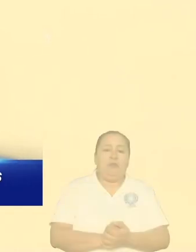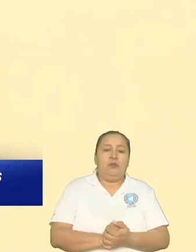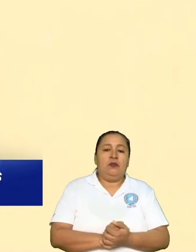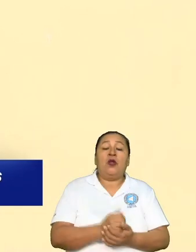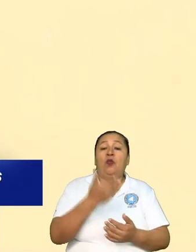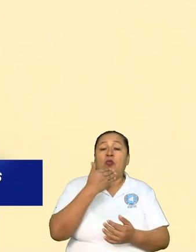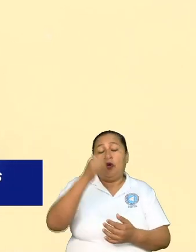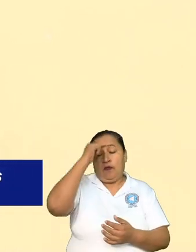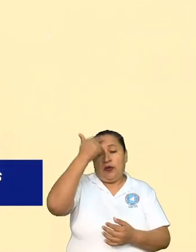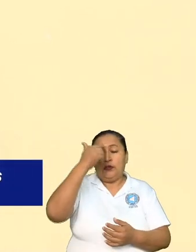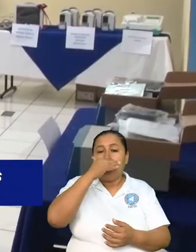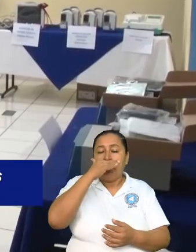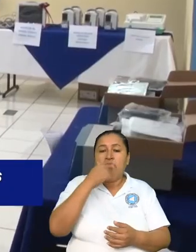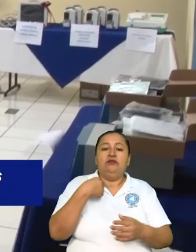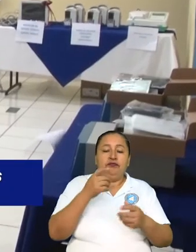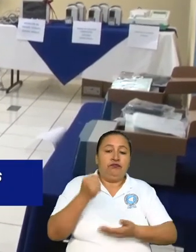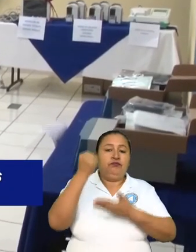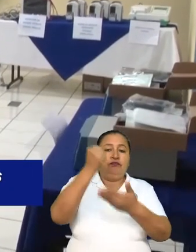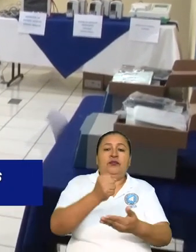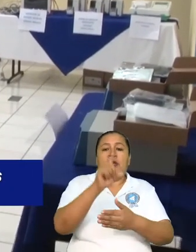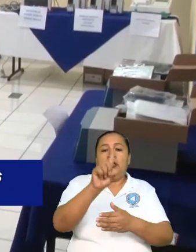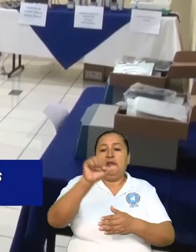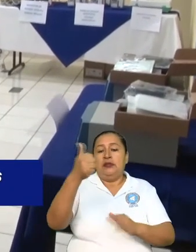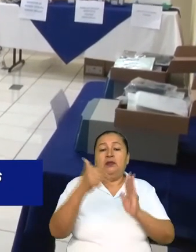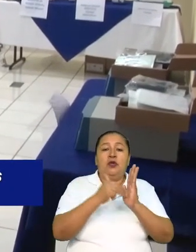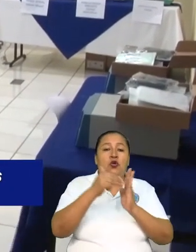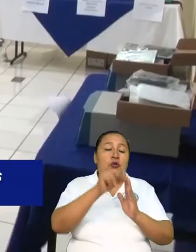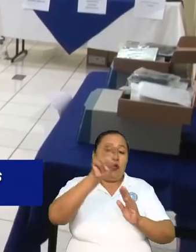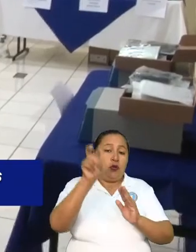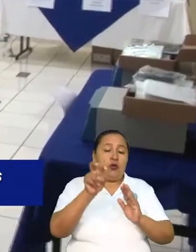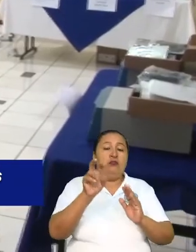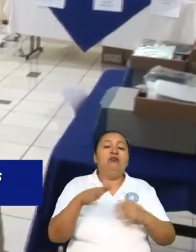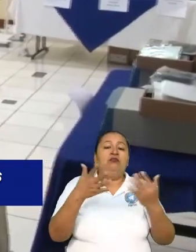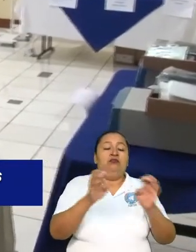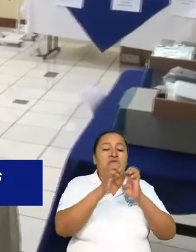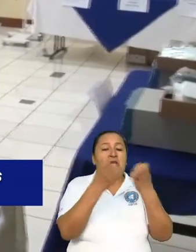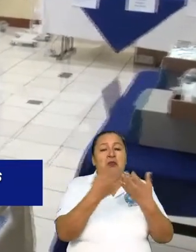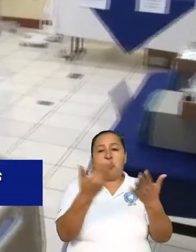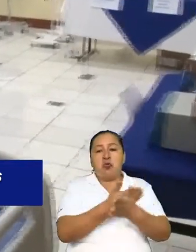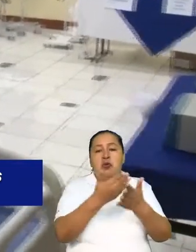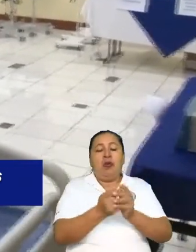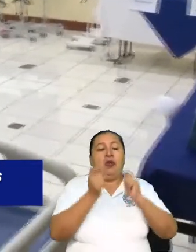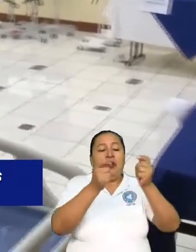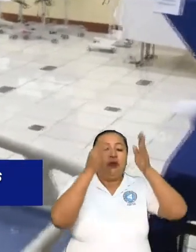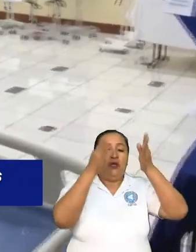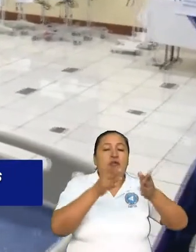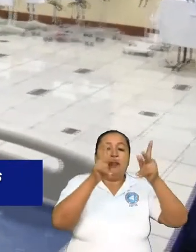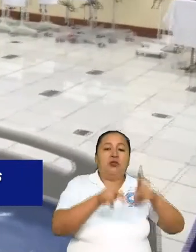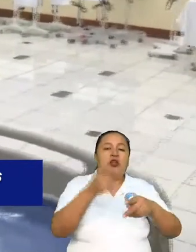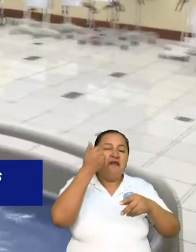Buen gobierno sandinista invierte más de 16 millones de córdobas en equipos modernos para la atención de